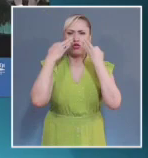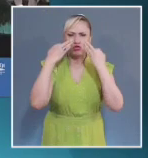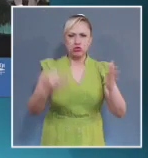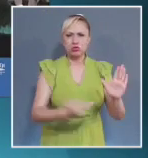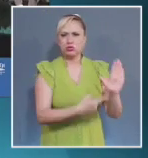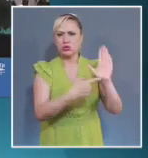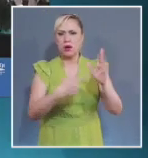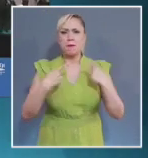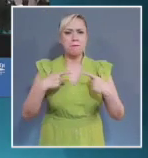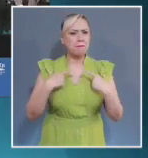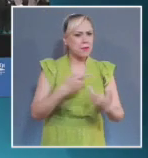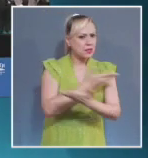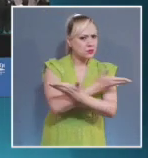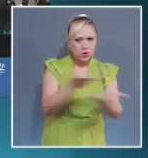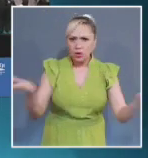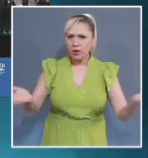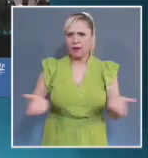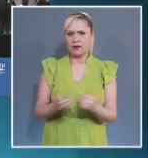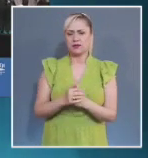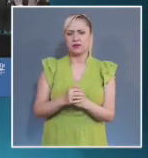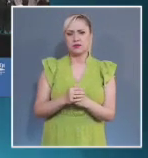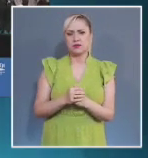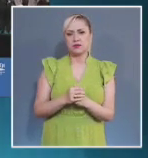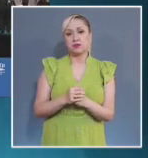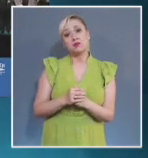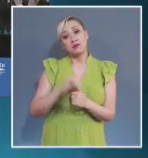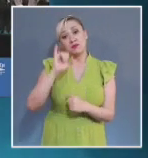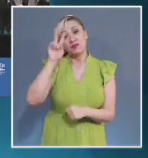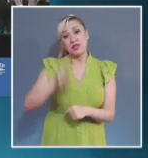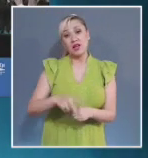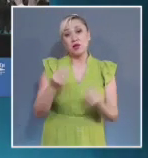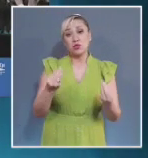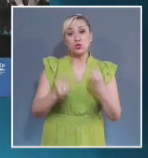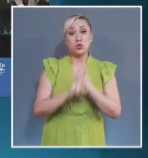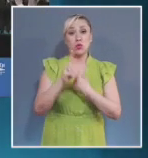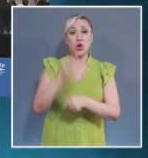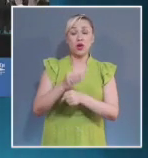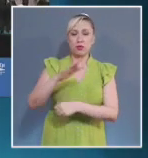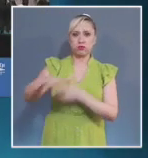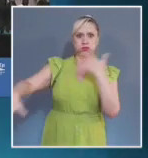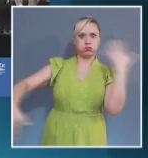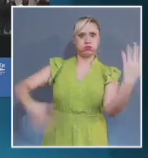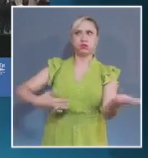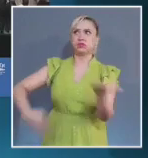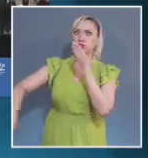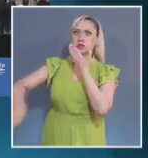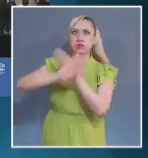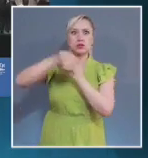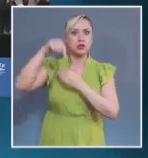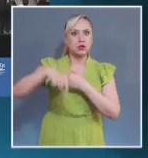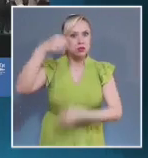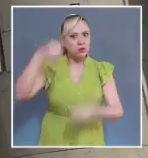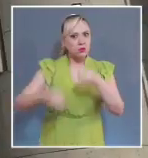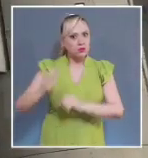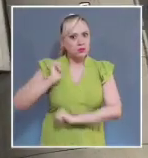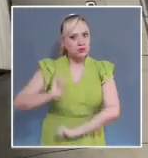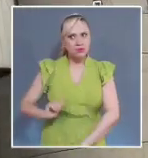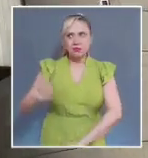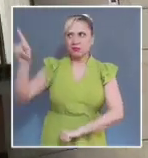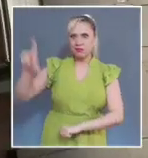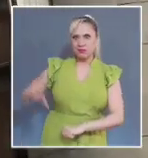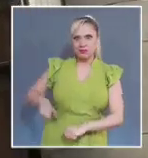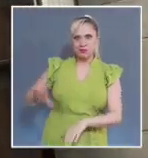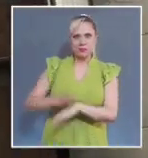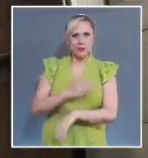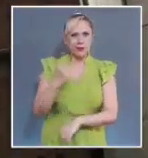magistrado presidente afirmó que ante los desafíos y presiones actuales, el Poder Judicial de la Federación está unido, trabajando